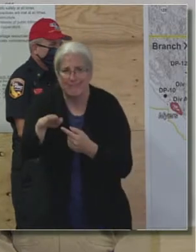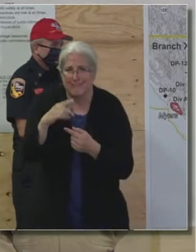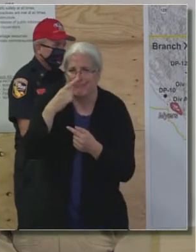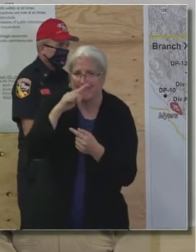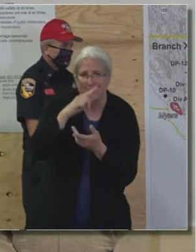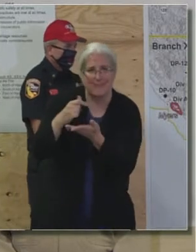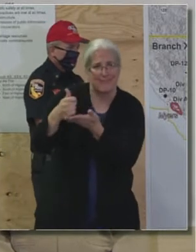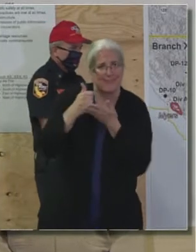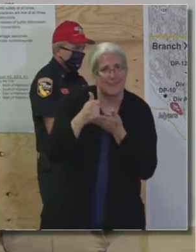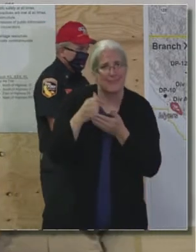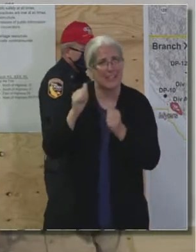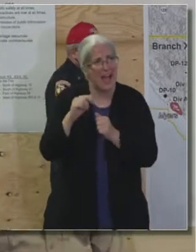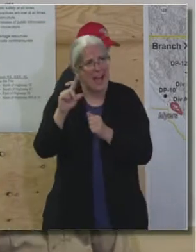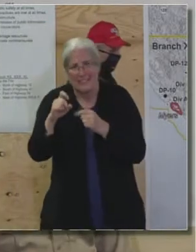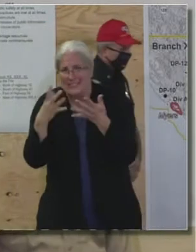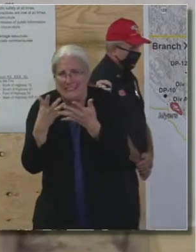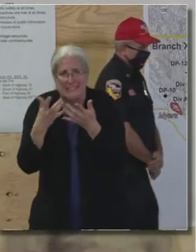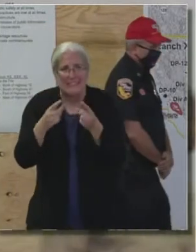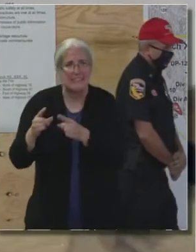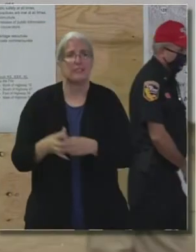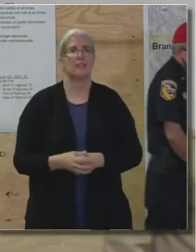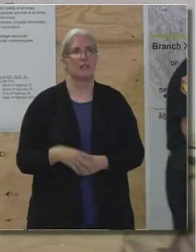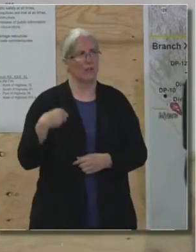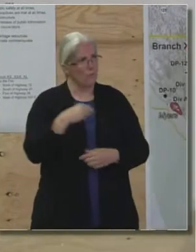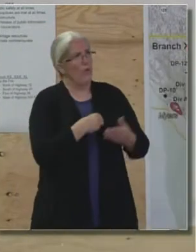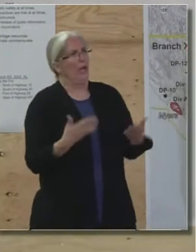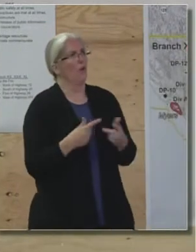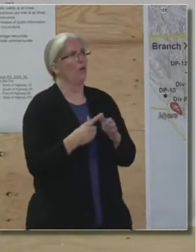pedirles guía están ahí para ayudarles